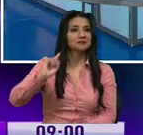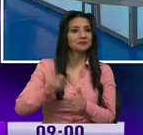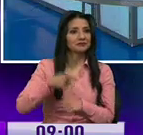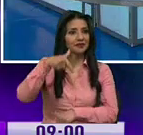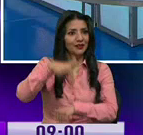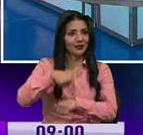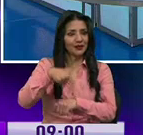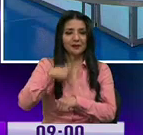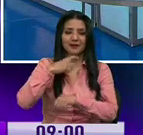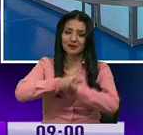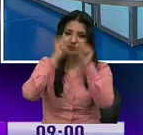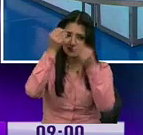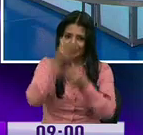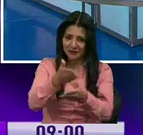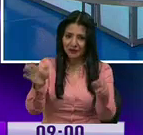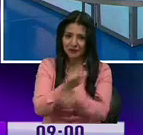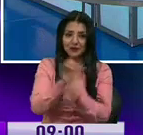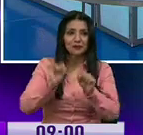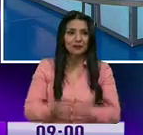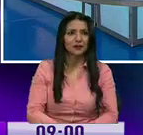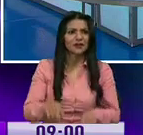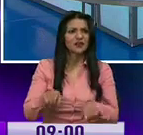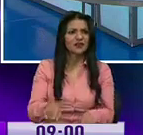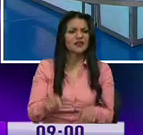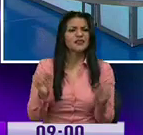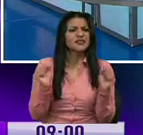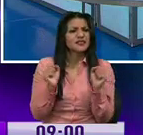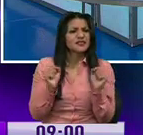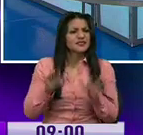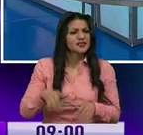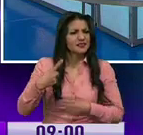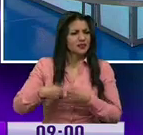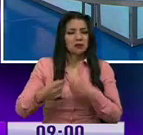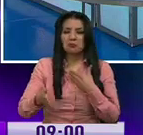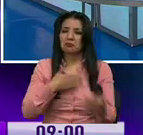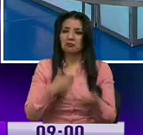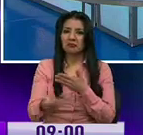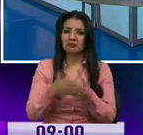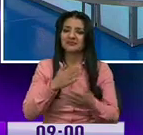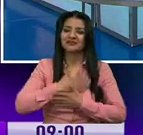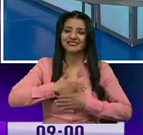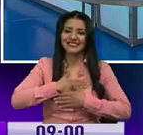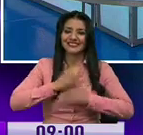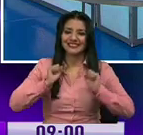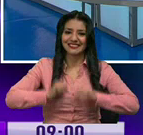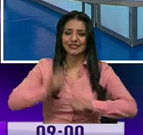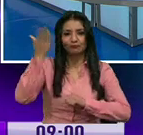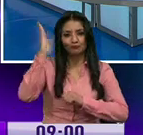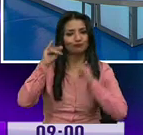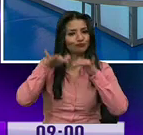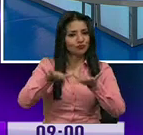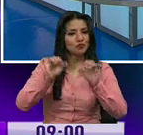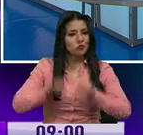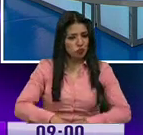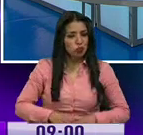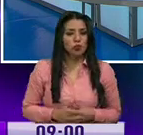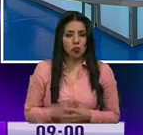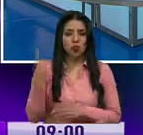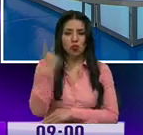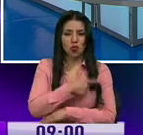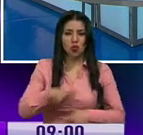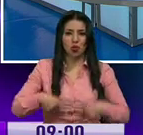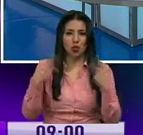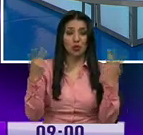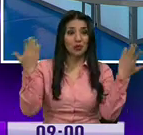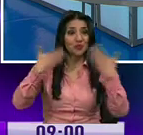para que amanezca bien informado con nosotros. Hoy está un poco triste el día en la capital, pero no importa, disfrute. Día bendecido para todos, un día a la vez.